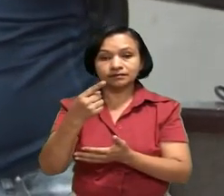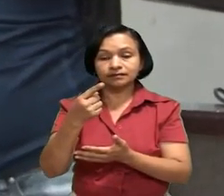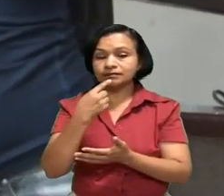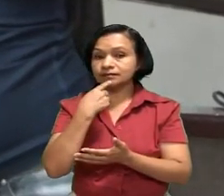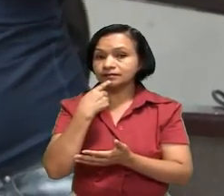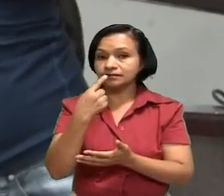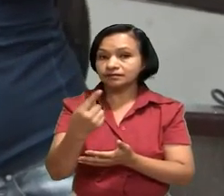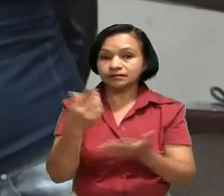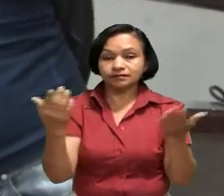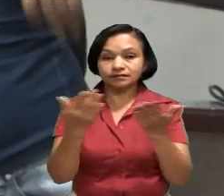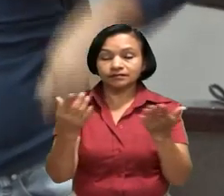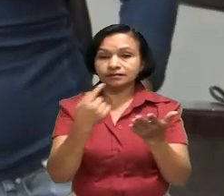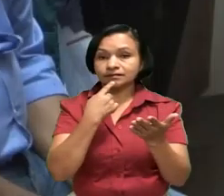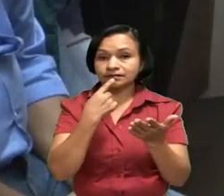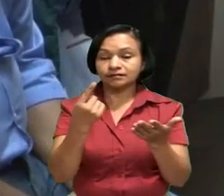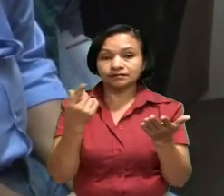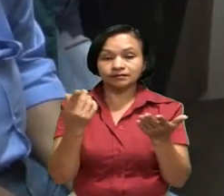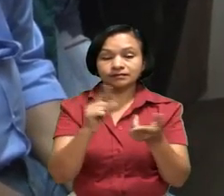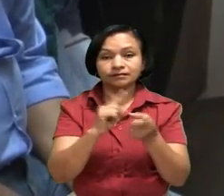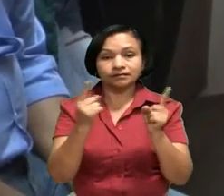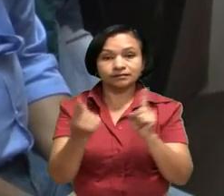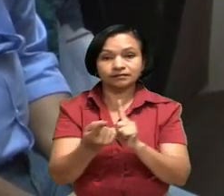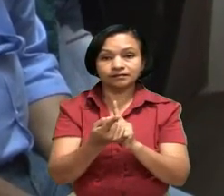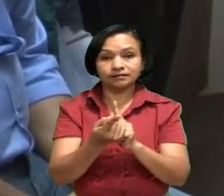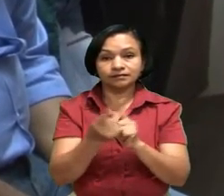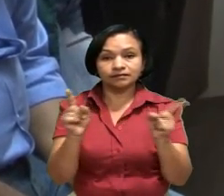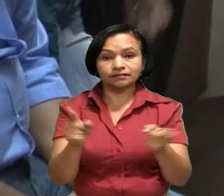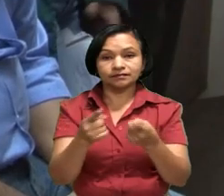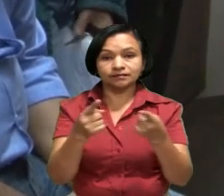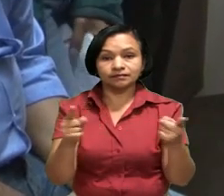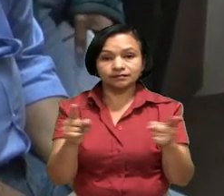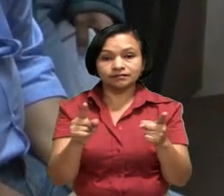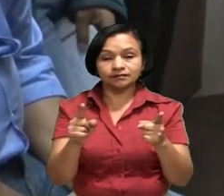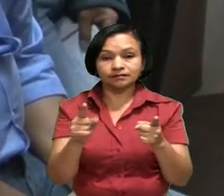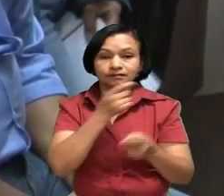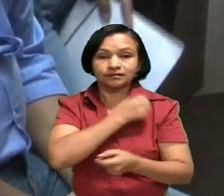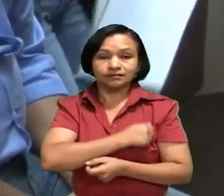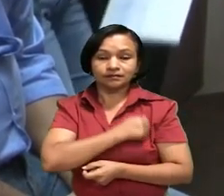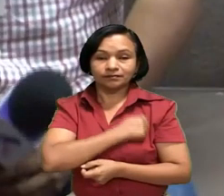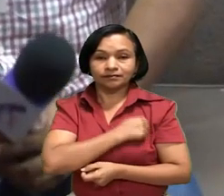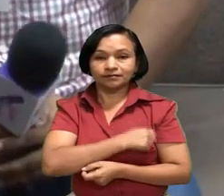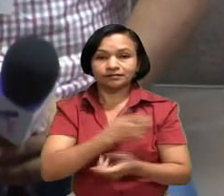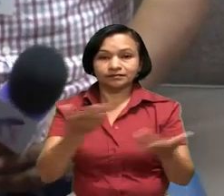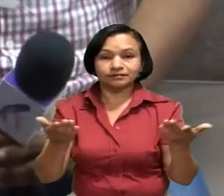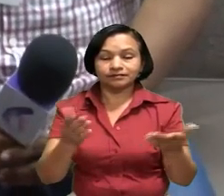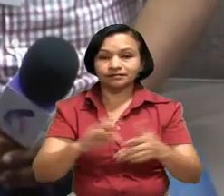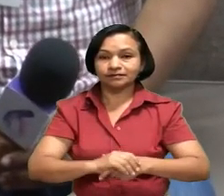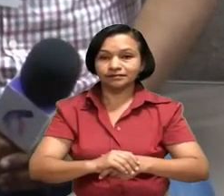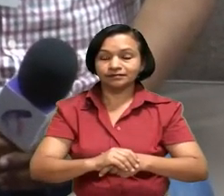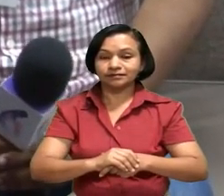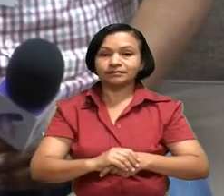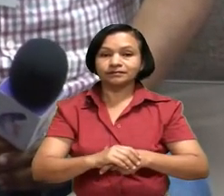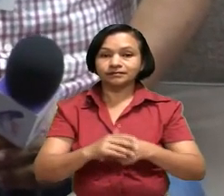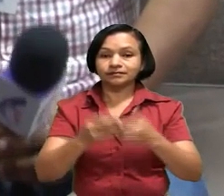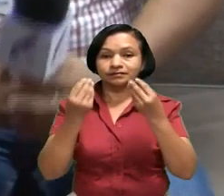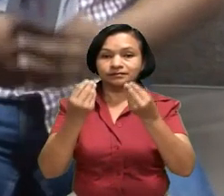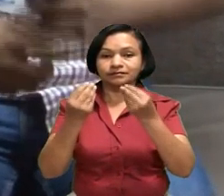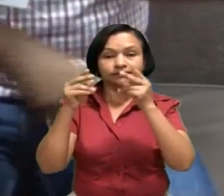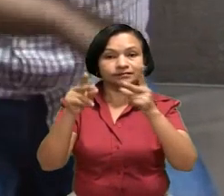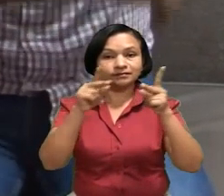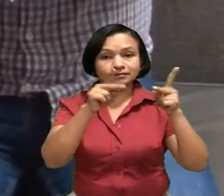como debería decirse pero lo voy a traducir dijo que la música actual en una caca desgraciadamente mucho periodismo